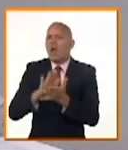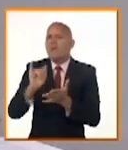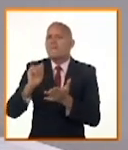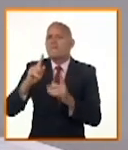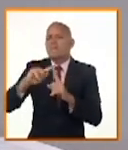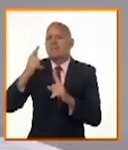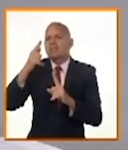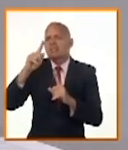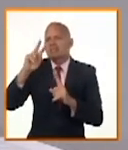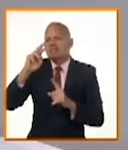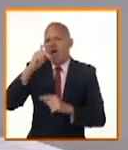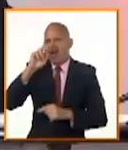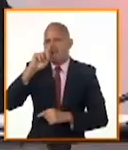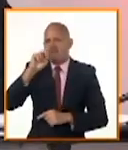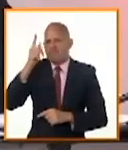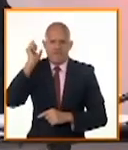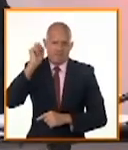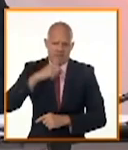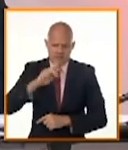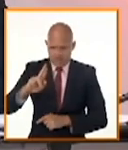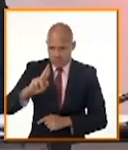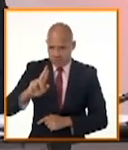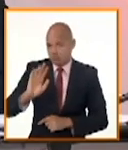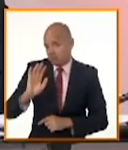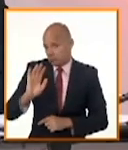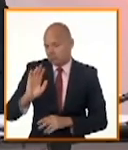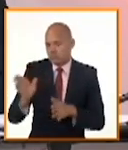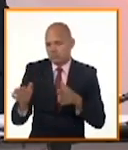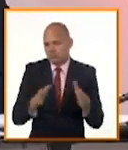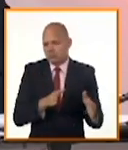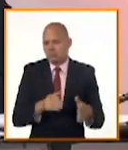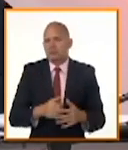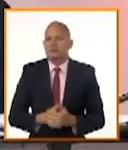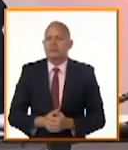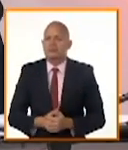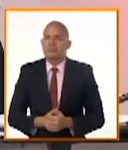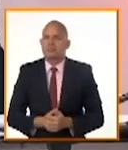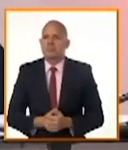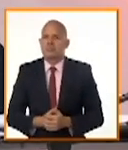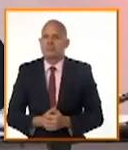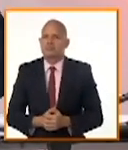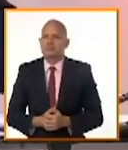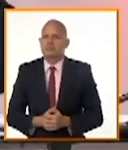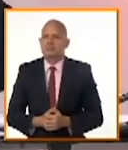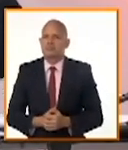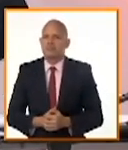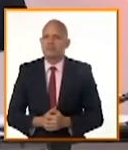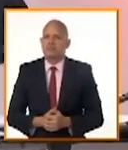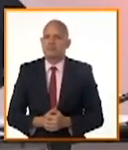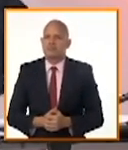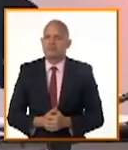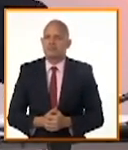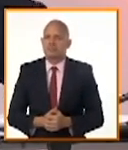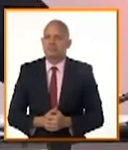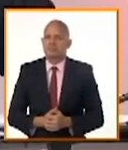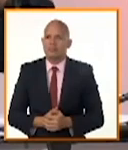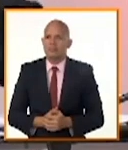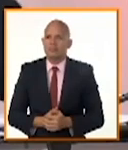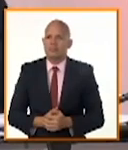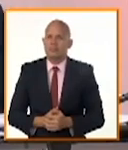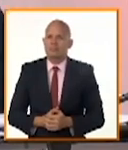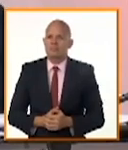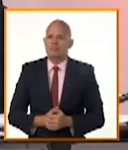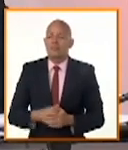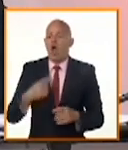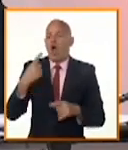los actores preguntaba se puede pasar de una cuenta corriente transferencia a una persona natural pensando por ejemplo salarios pagar